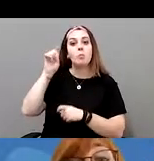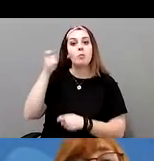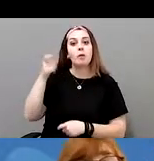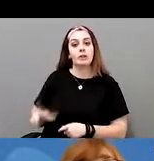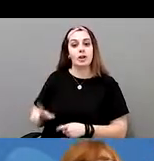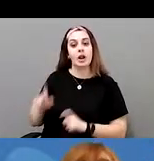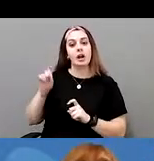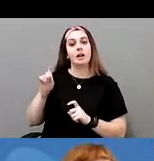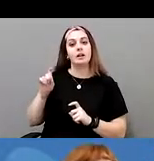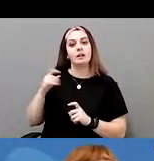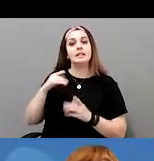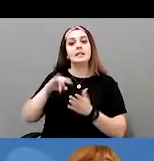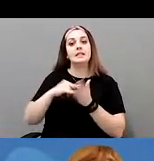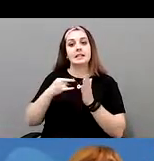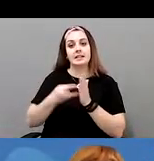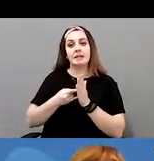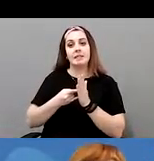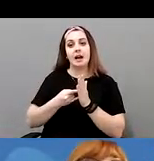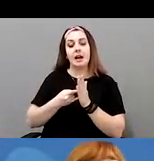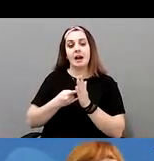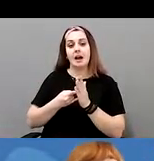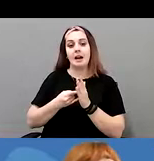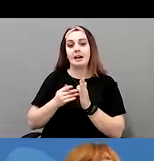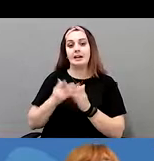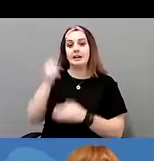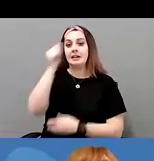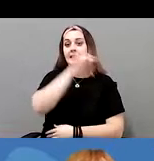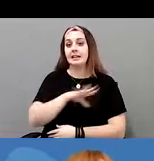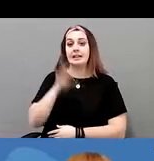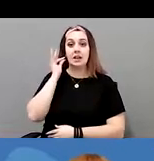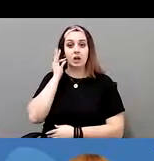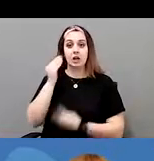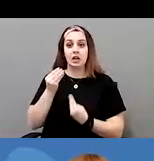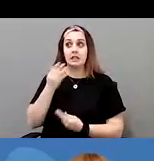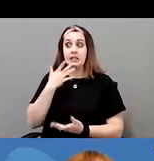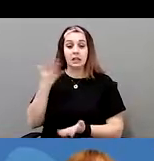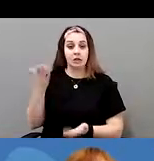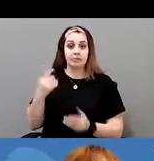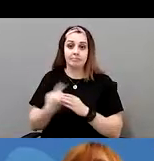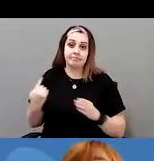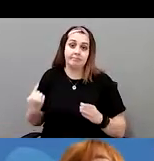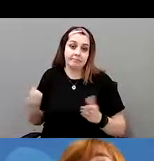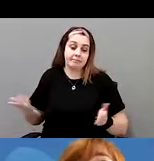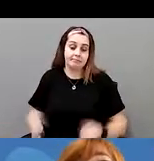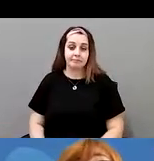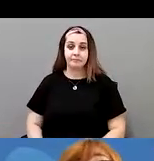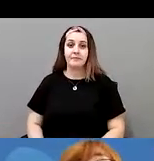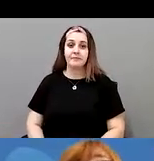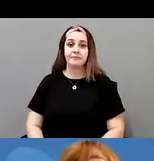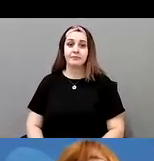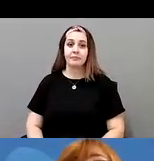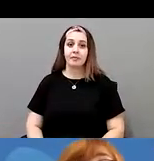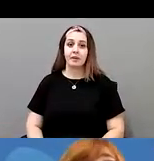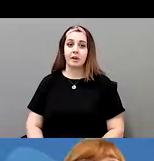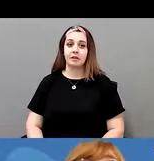educación emplearan el sistema de ese niño o de esa niña, si no, va a quedar excluido. ¿Vale? Y junto a